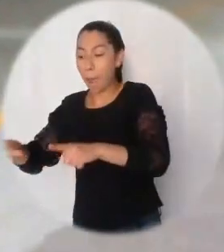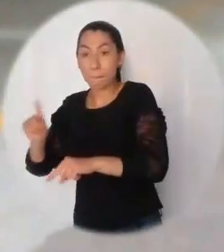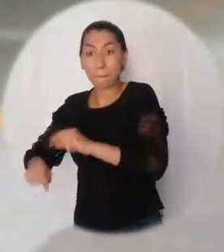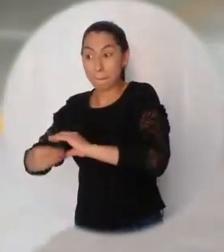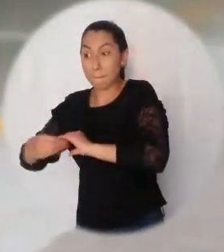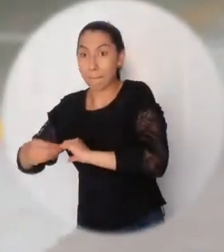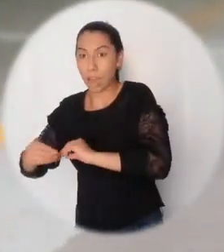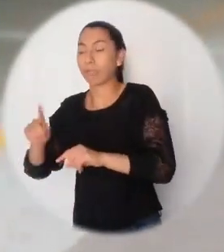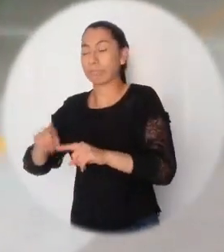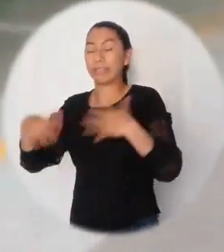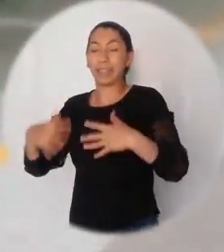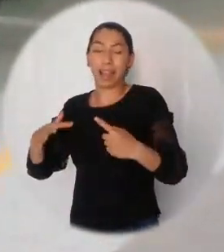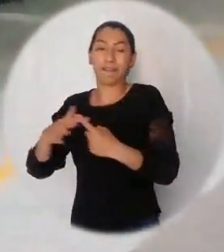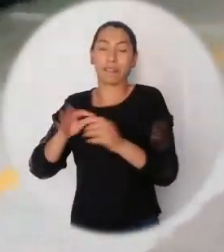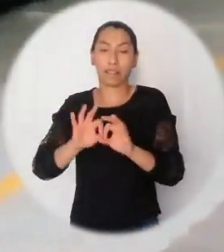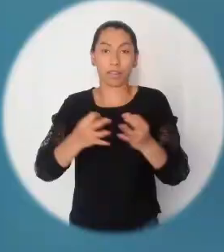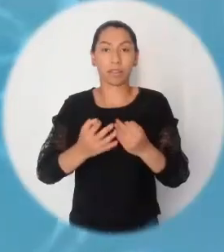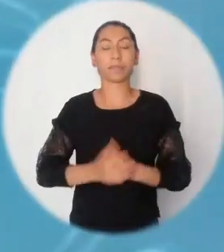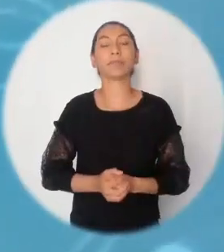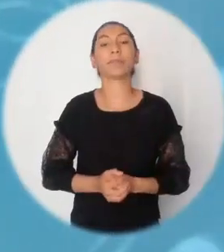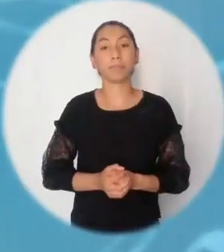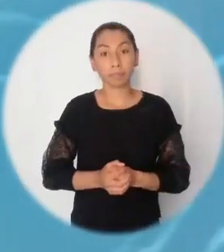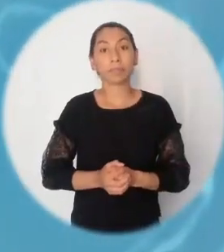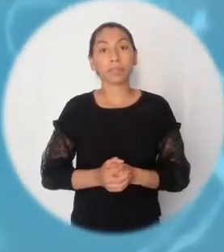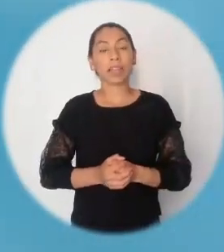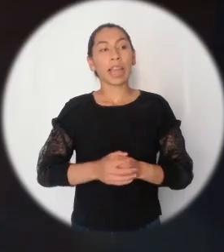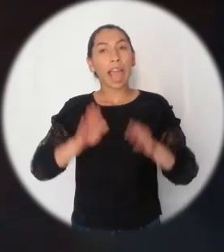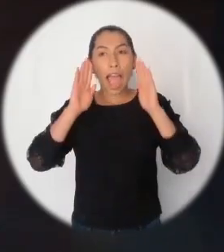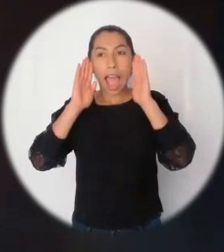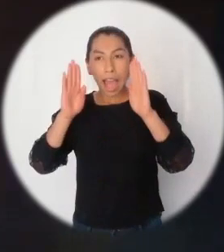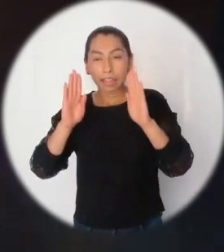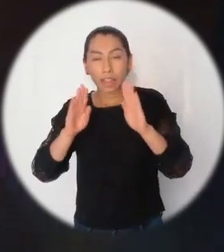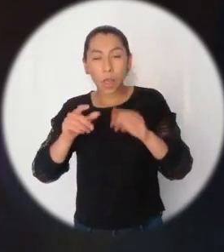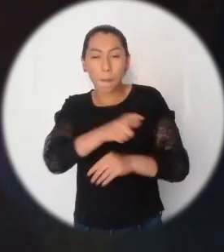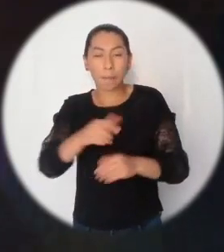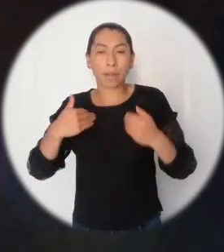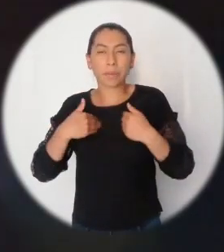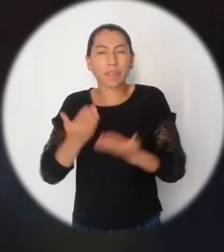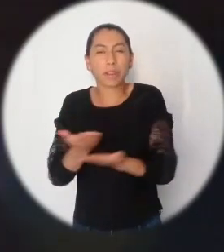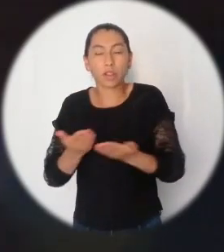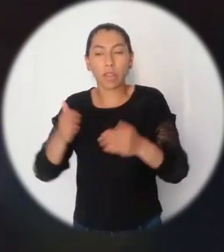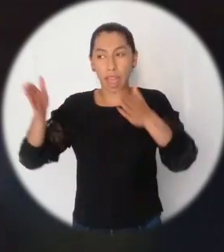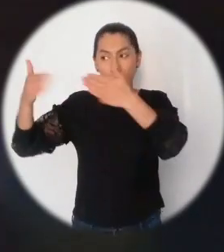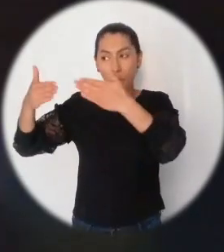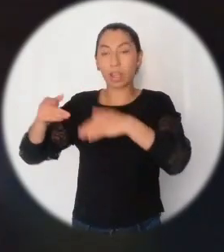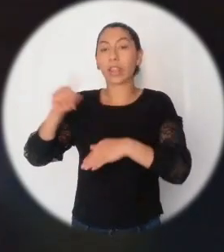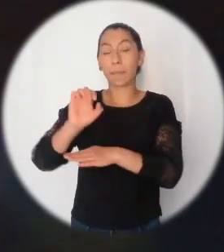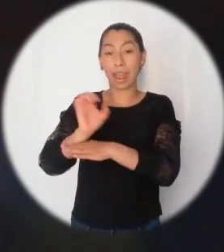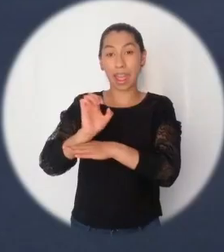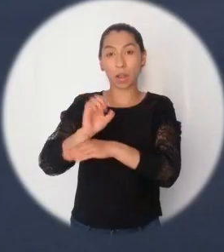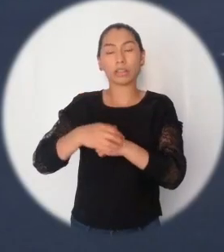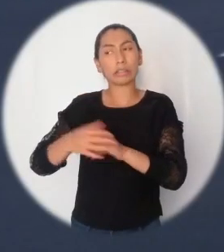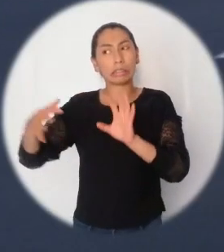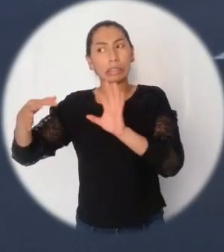vieron afectadas 7.442 familias. En atención a víctimas en Ecuador y Panamá afectados por la emergencia sanitaria